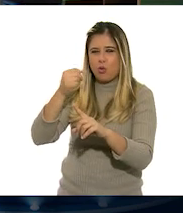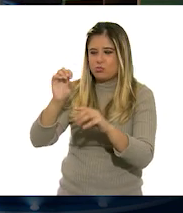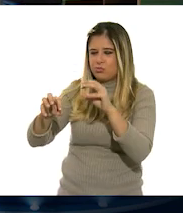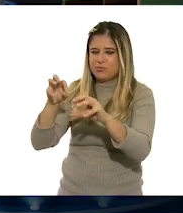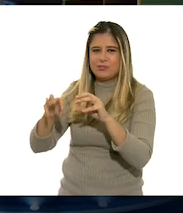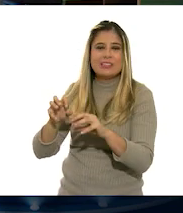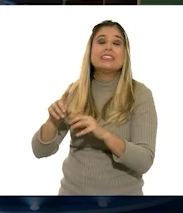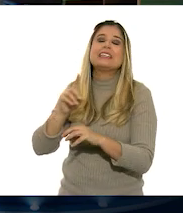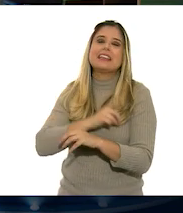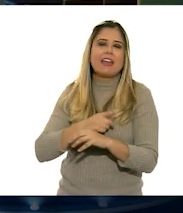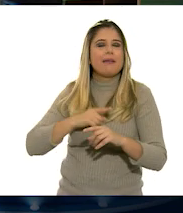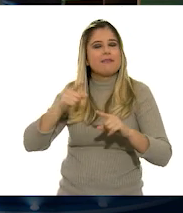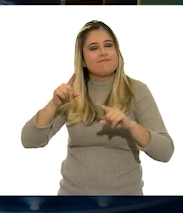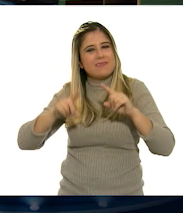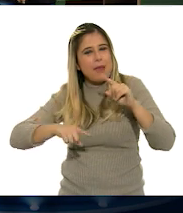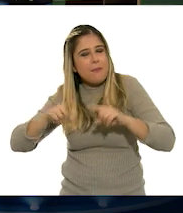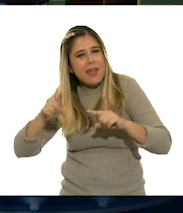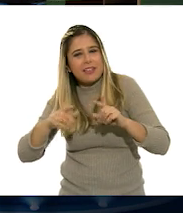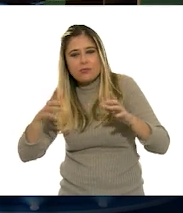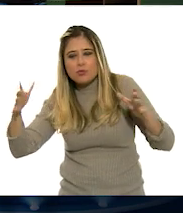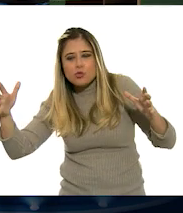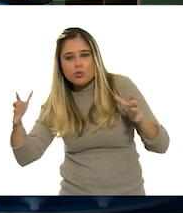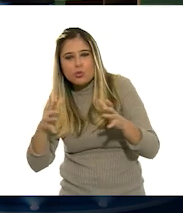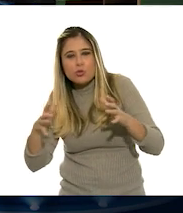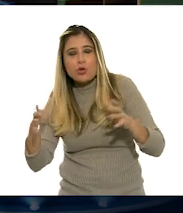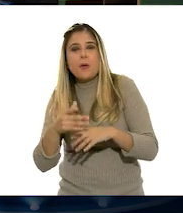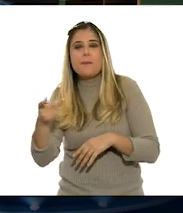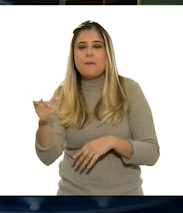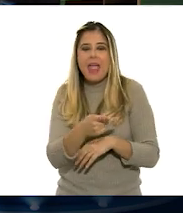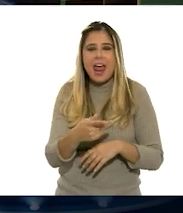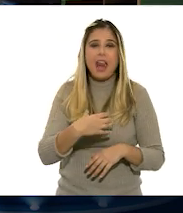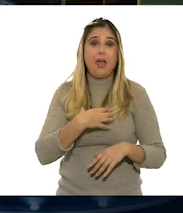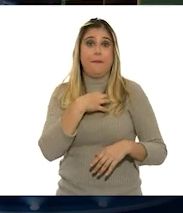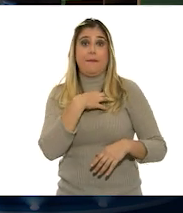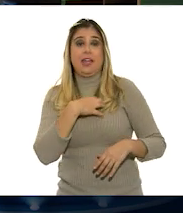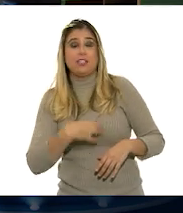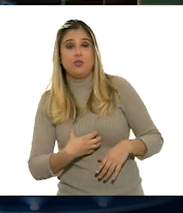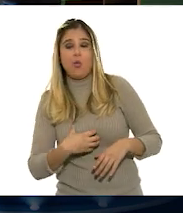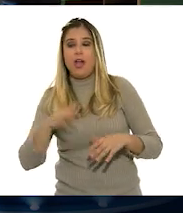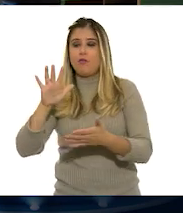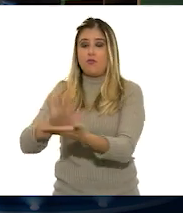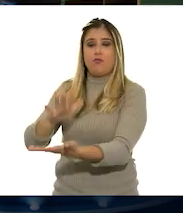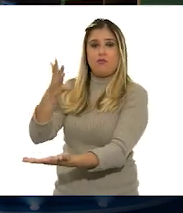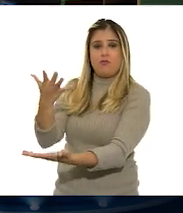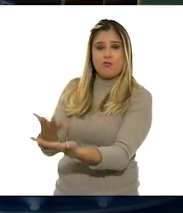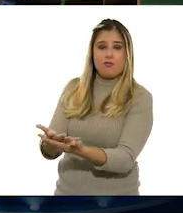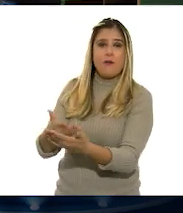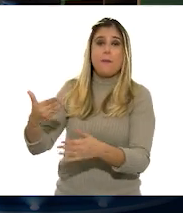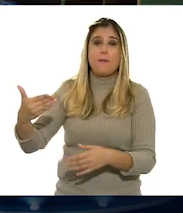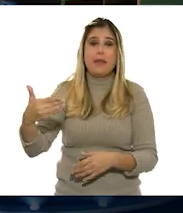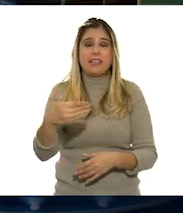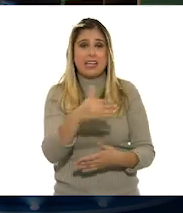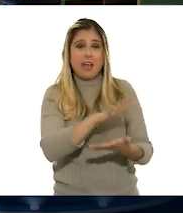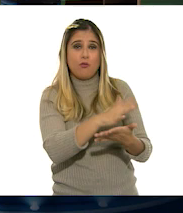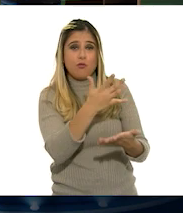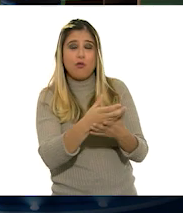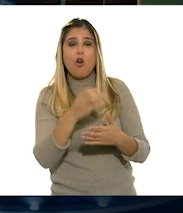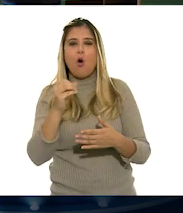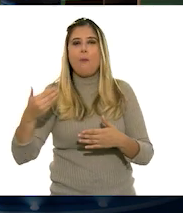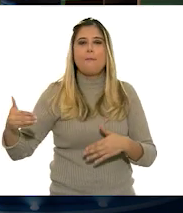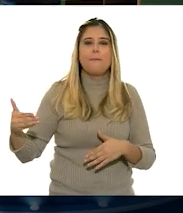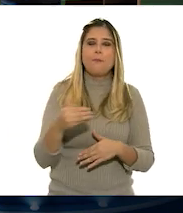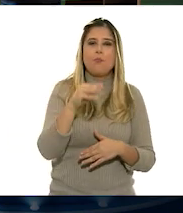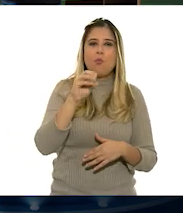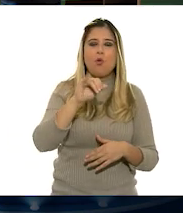porción del alimento a cocer. Una pierna, una pechuga de pollo, un bistec, un filete de pescado o una mojarra